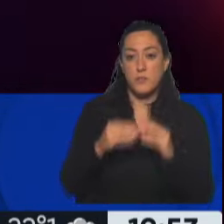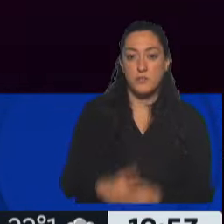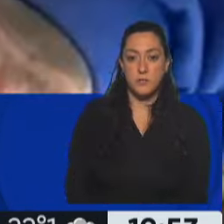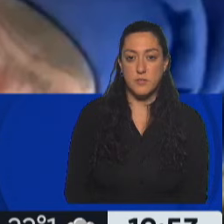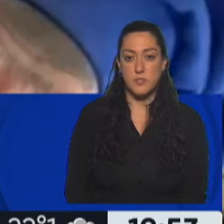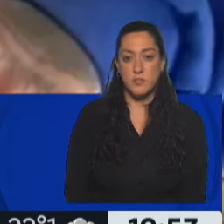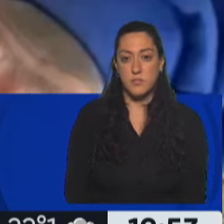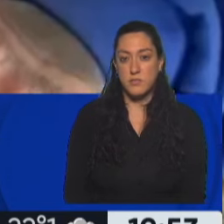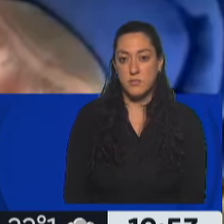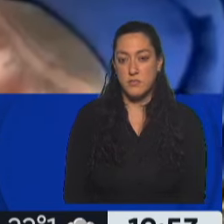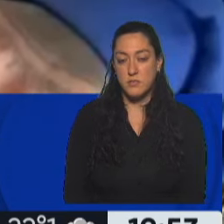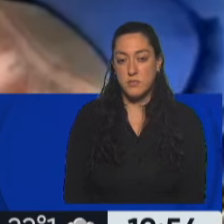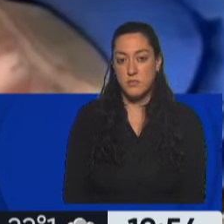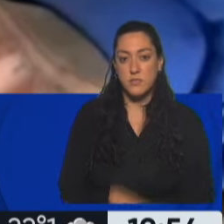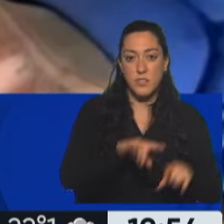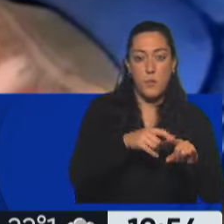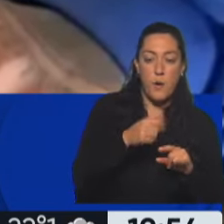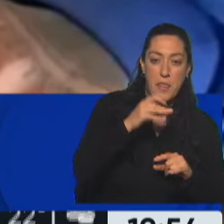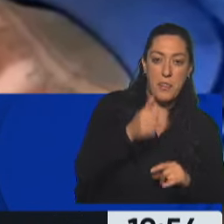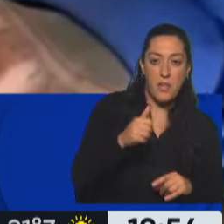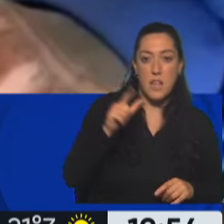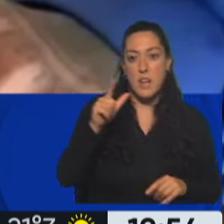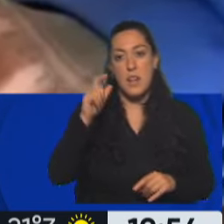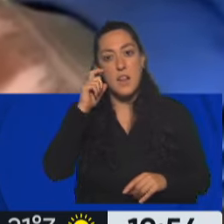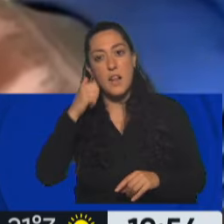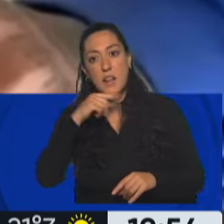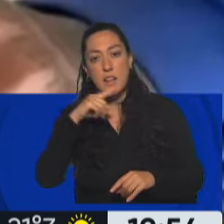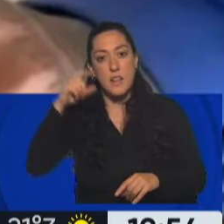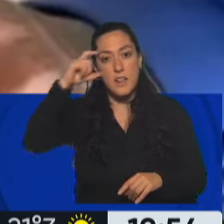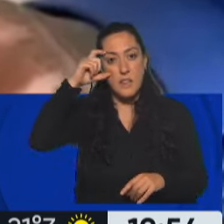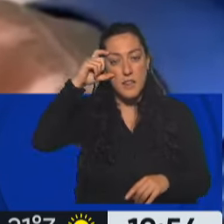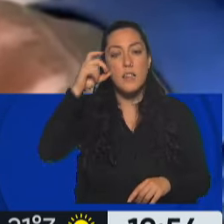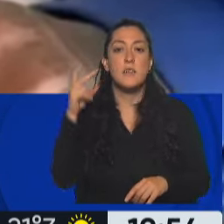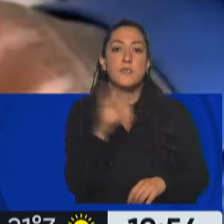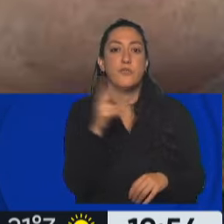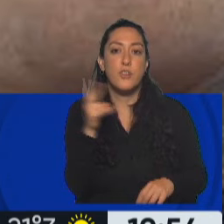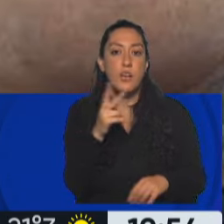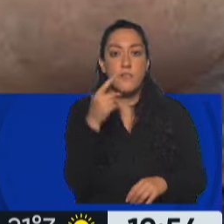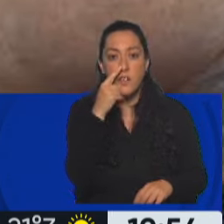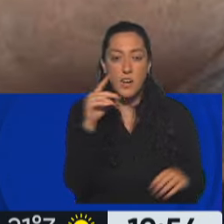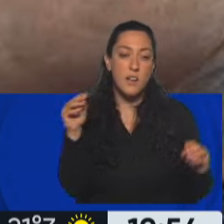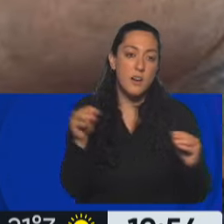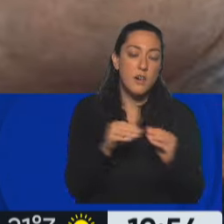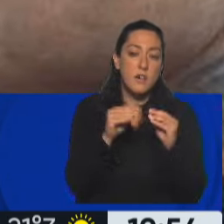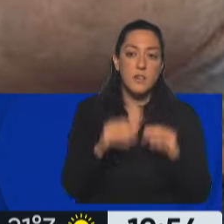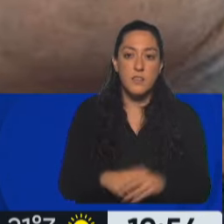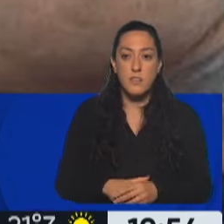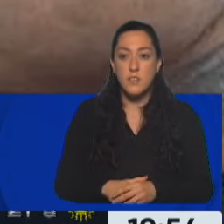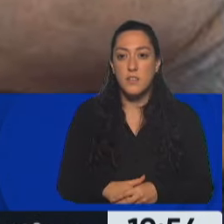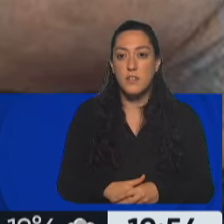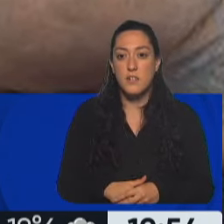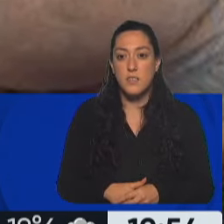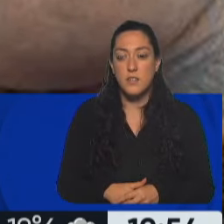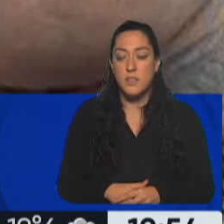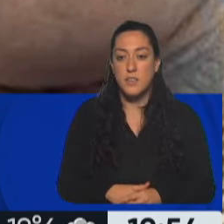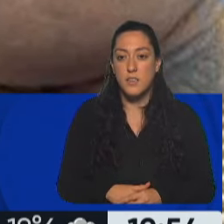ver, a Wanda Nara y a Elegante, que lo que... Sí. Porque finalmente ellos se besaron y además, no solamente esto, sino que las